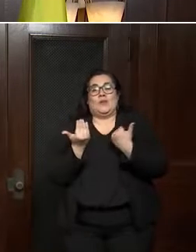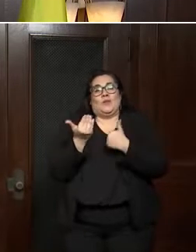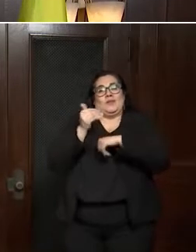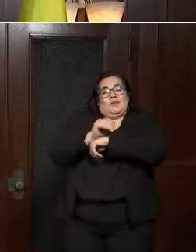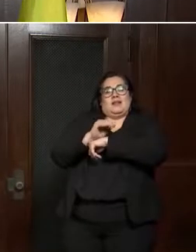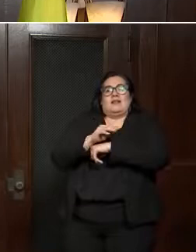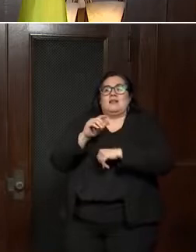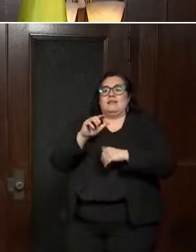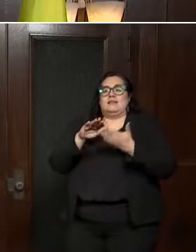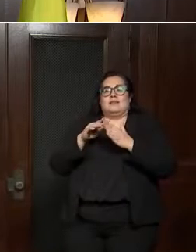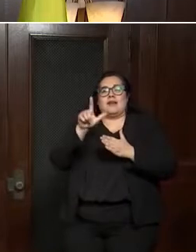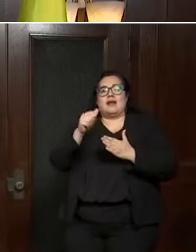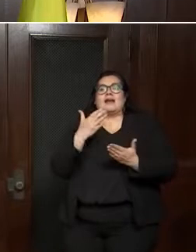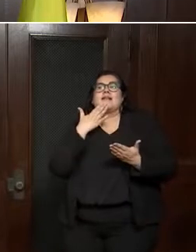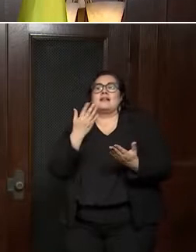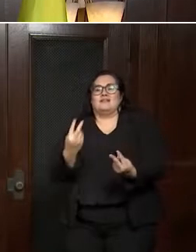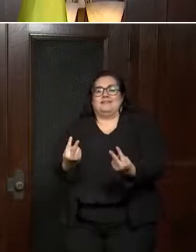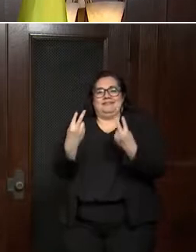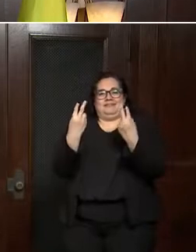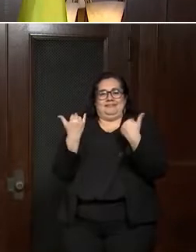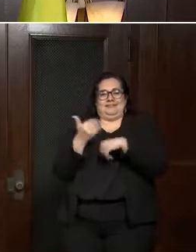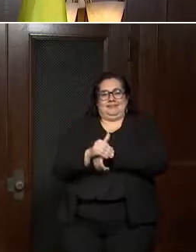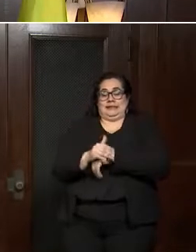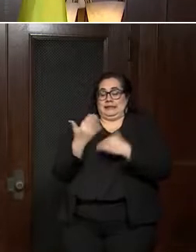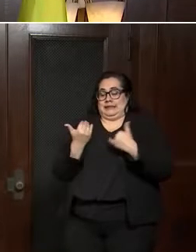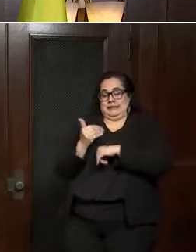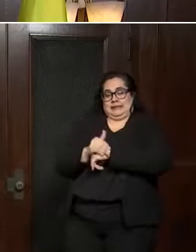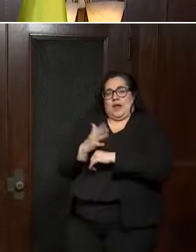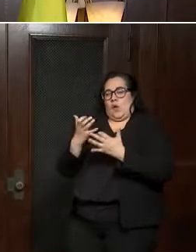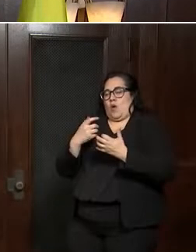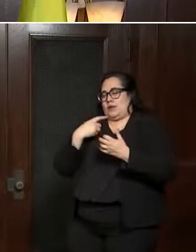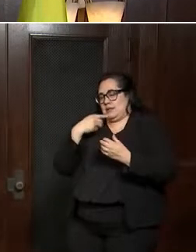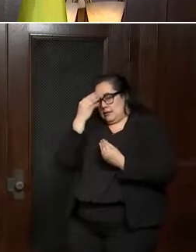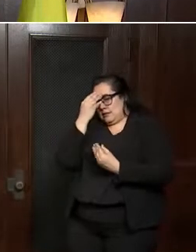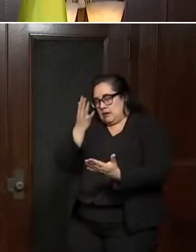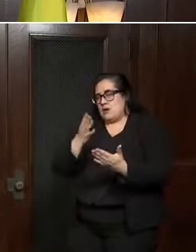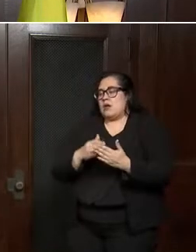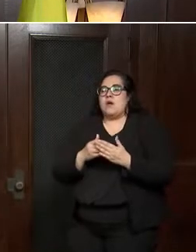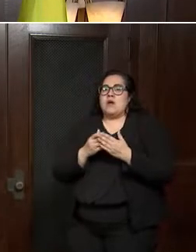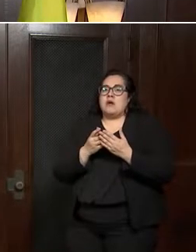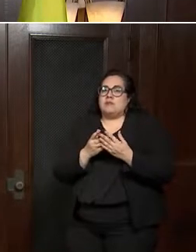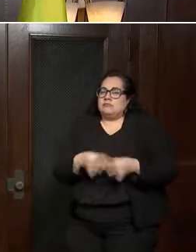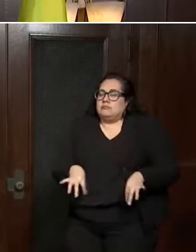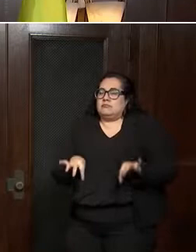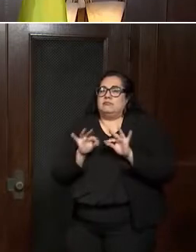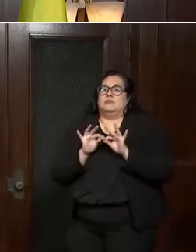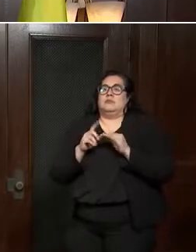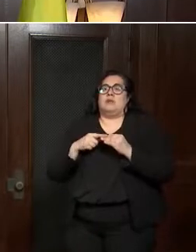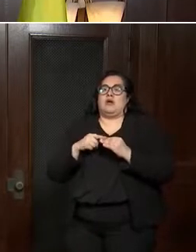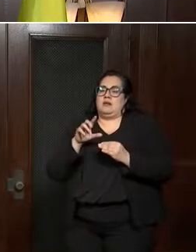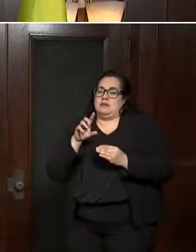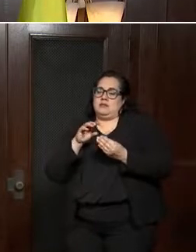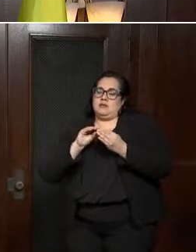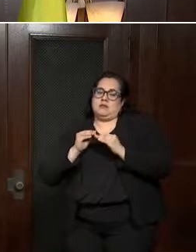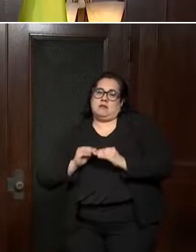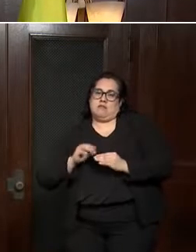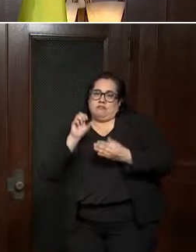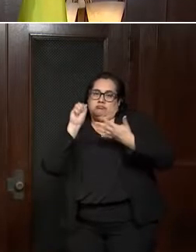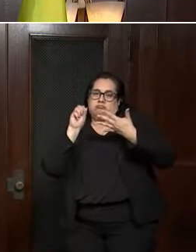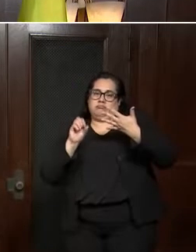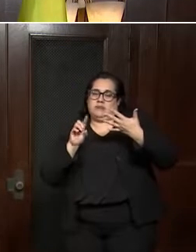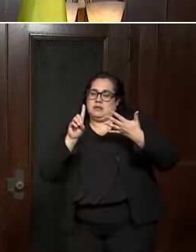venir. Esta noche quisiera hablarles sobre la importancia de los datos y